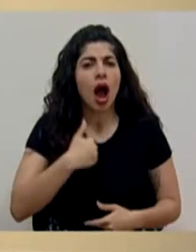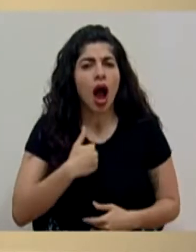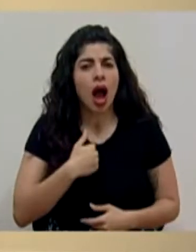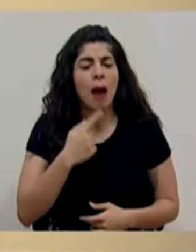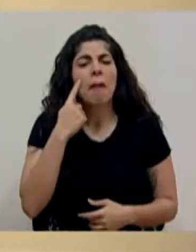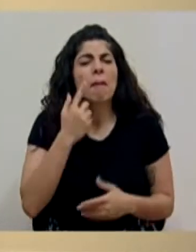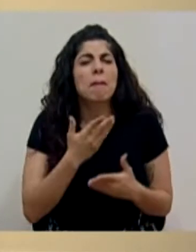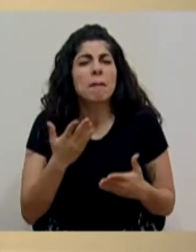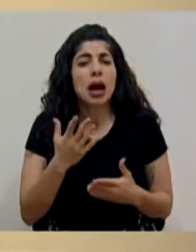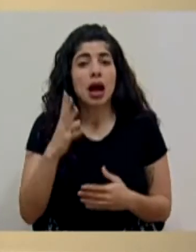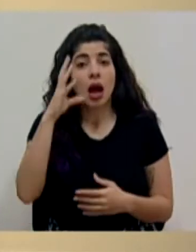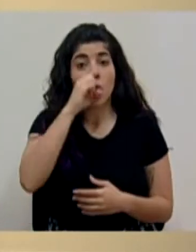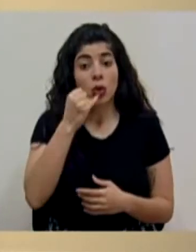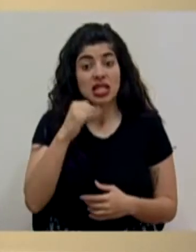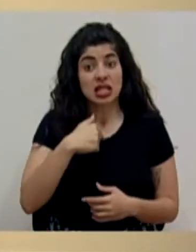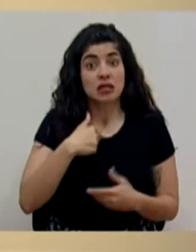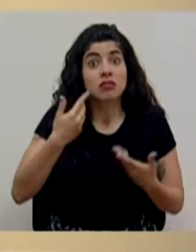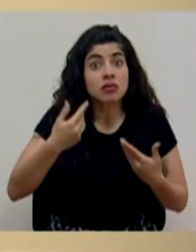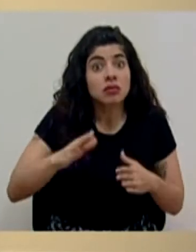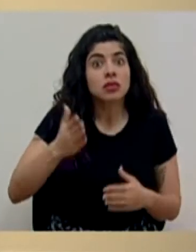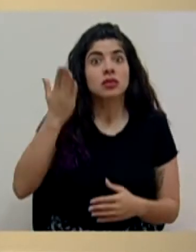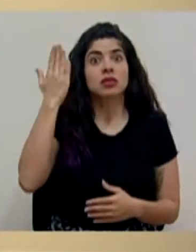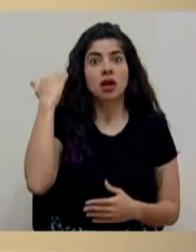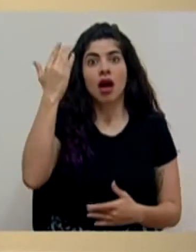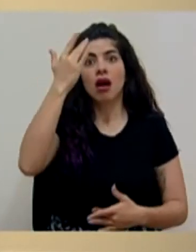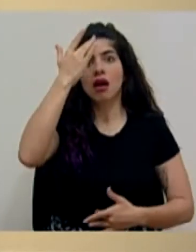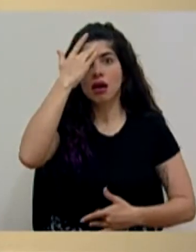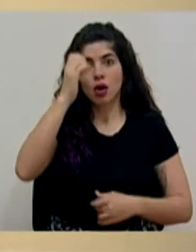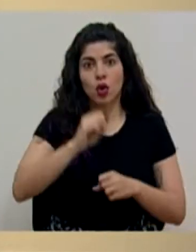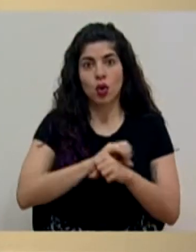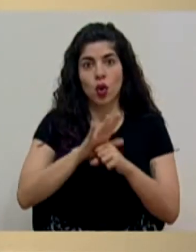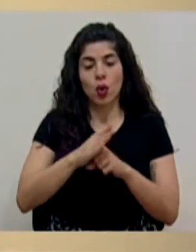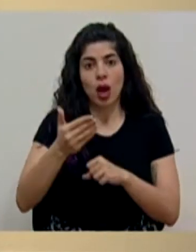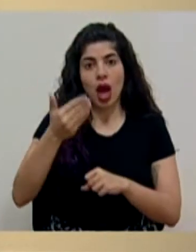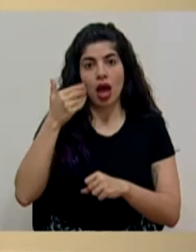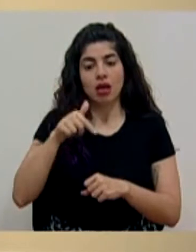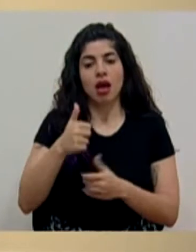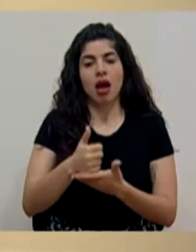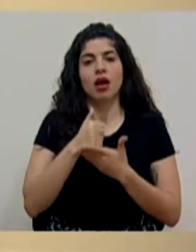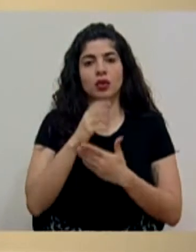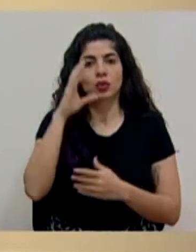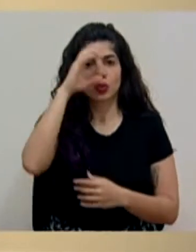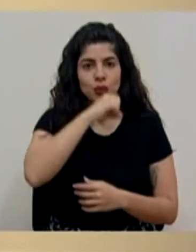una persona estuvo expuesta o no al virus con anterioridad.